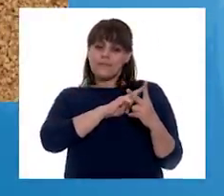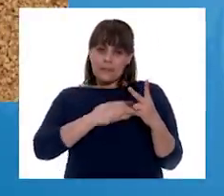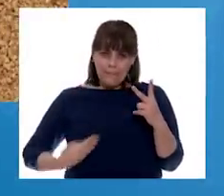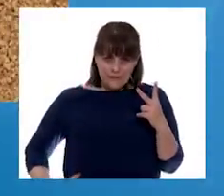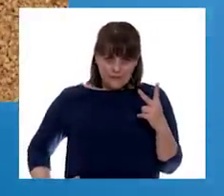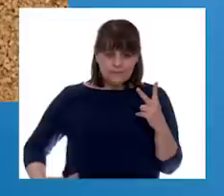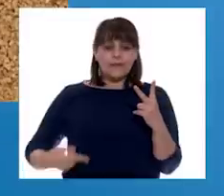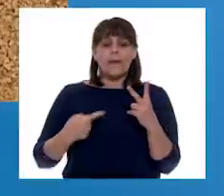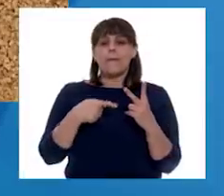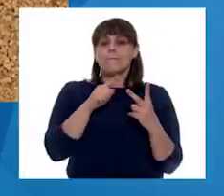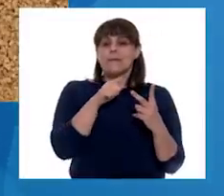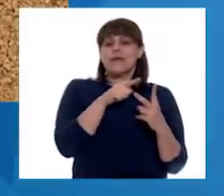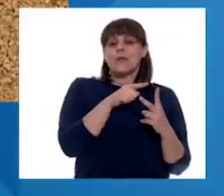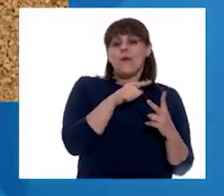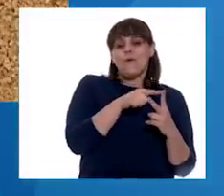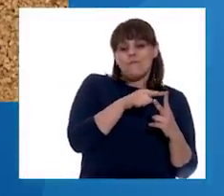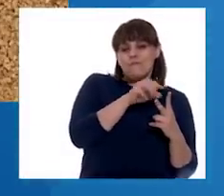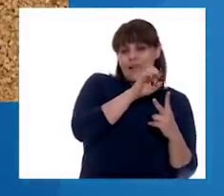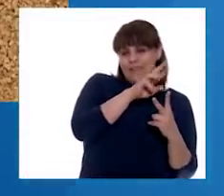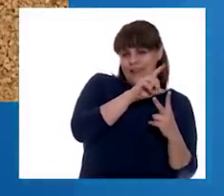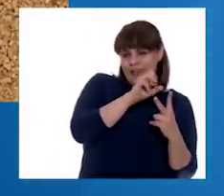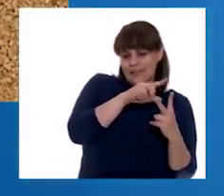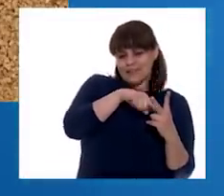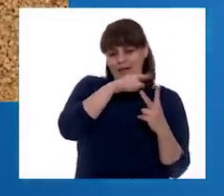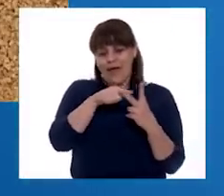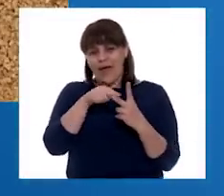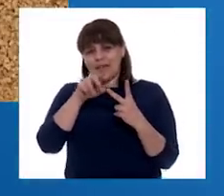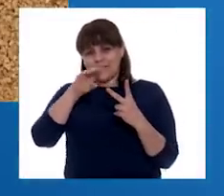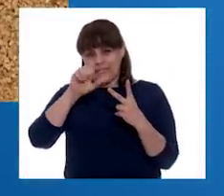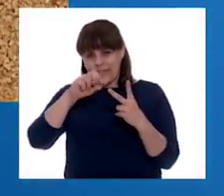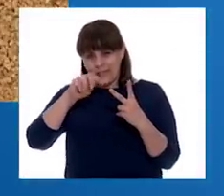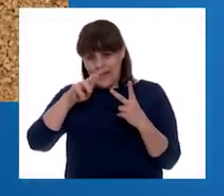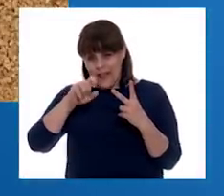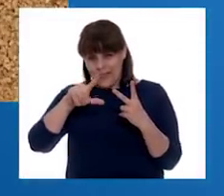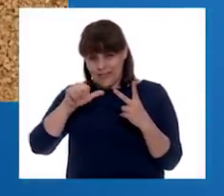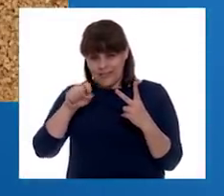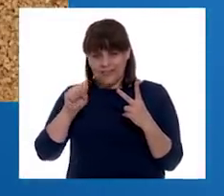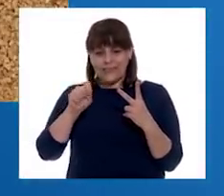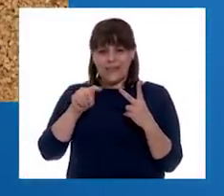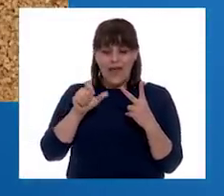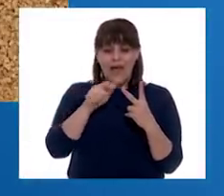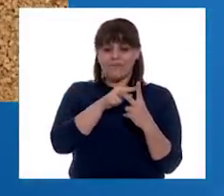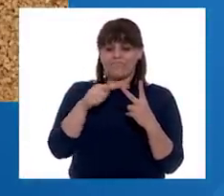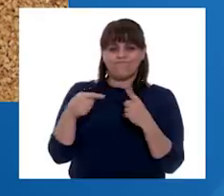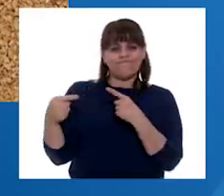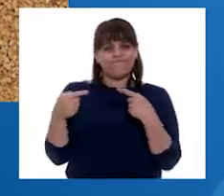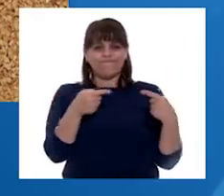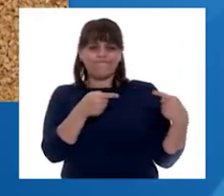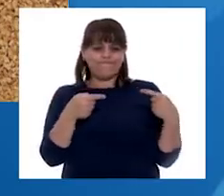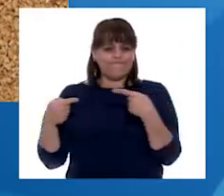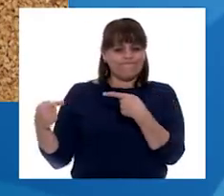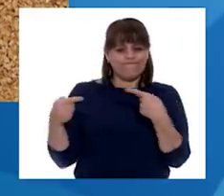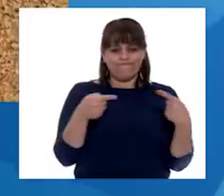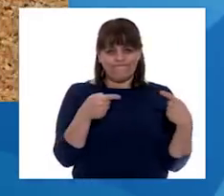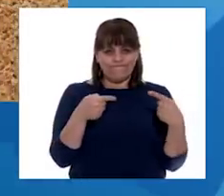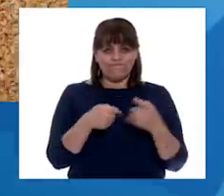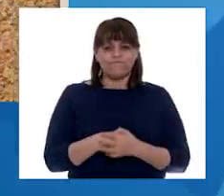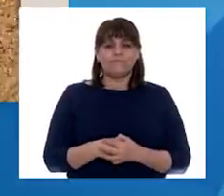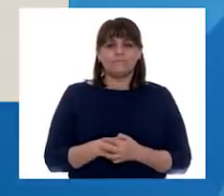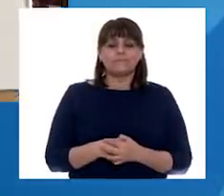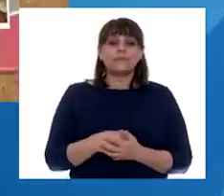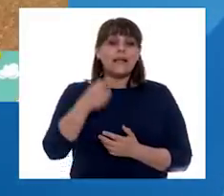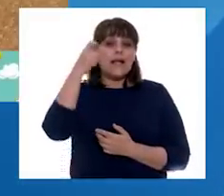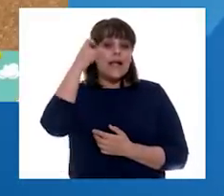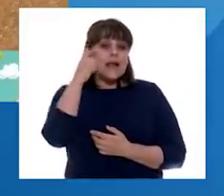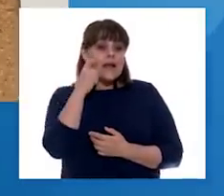pero Victoria federalista y Bravo centralista, una rebelión es inminente. Vicente Guerrero vence a los golpistas y Bravo